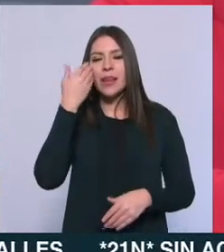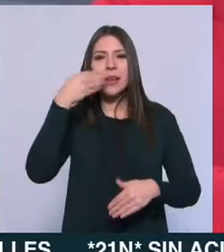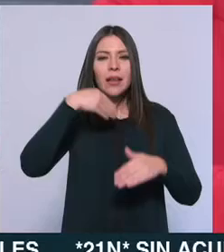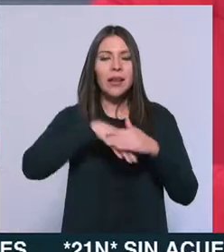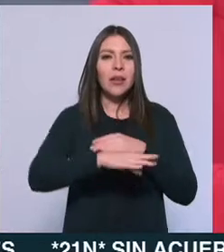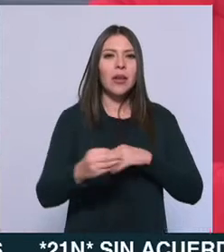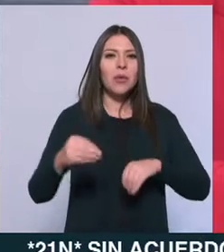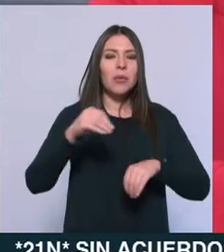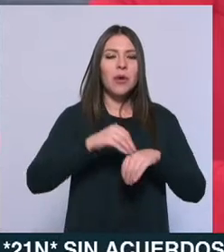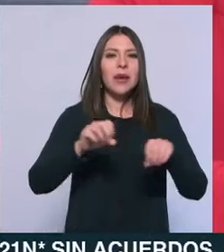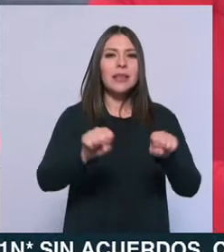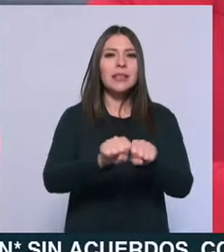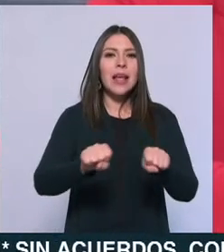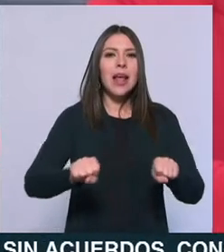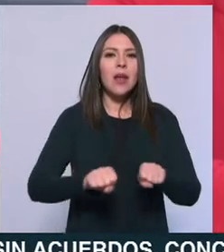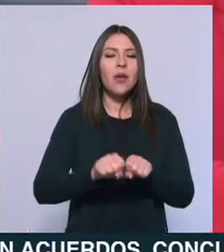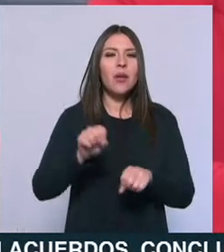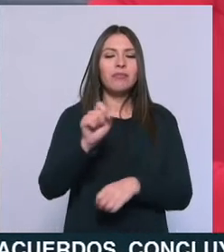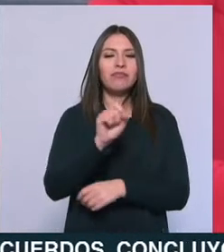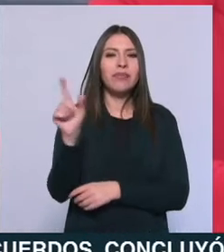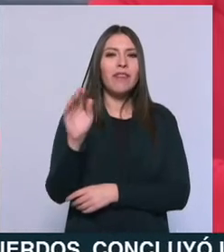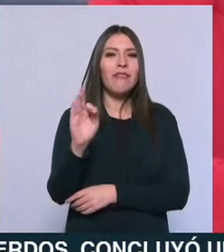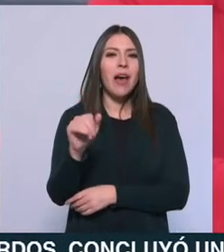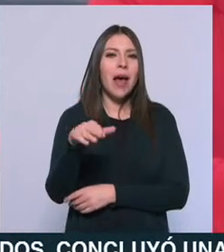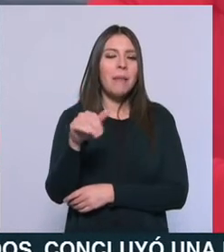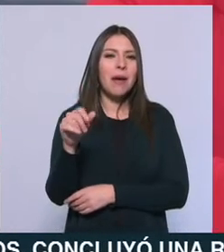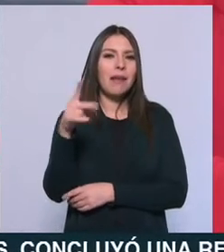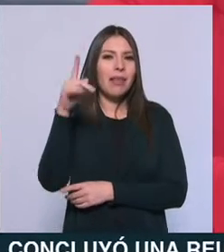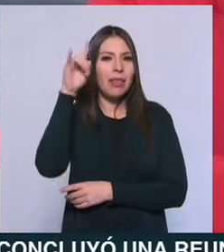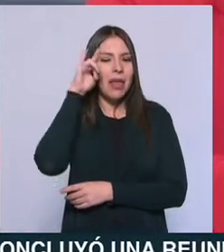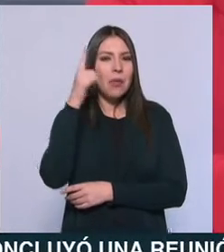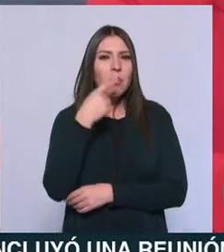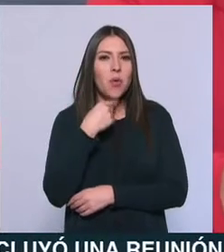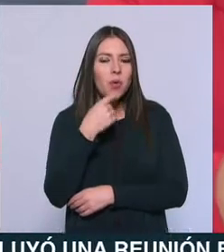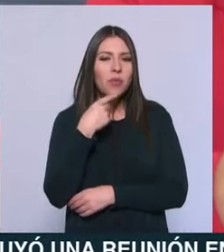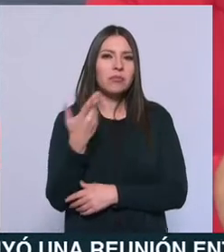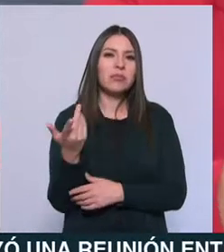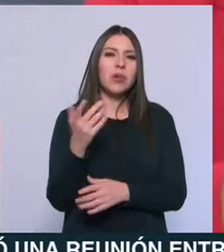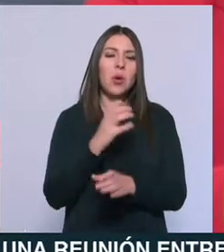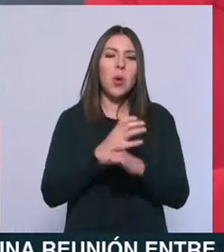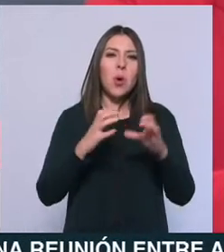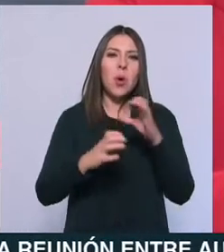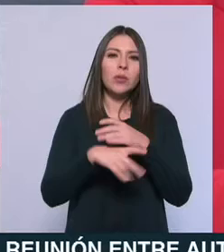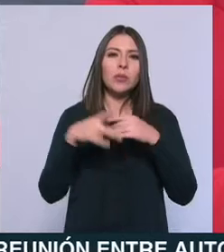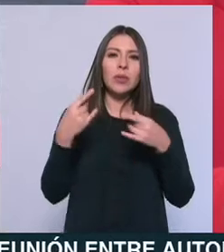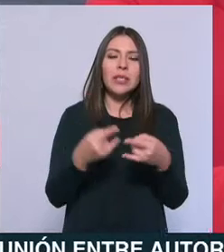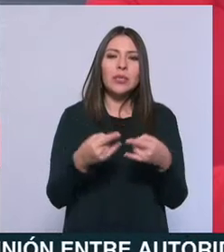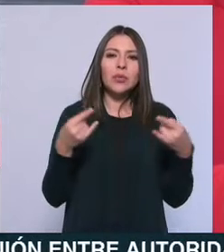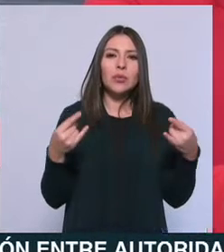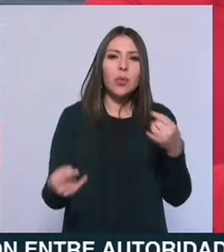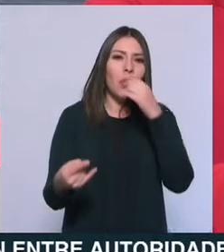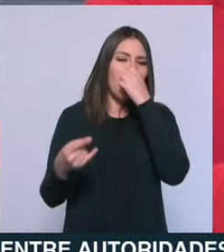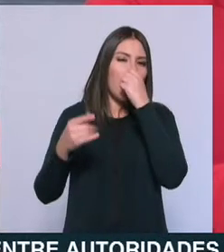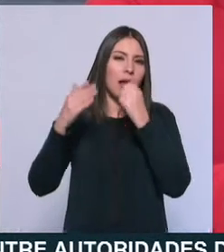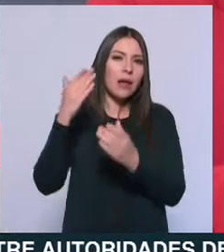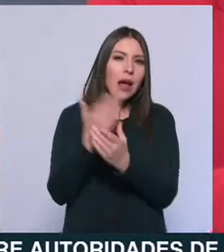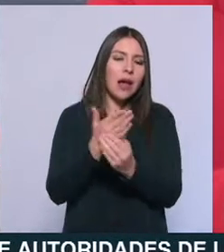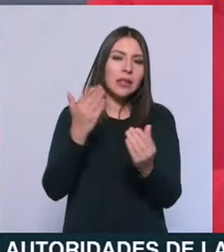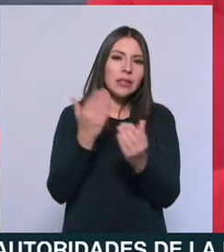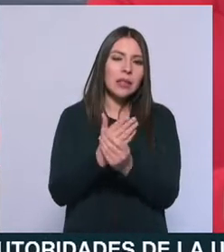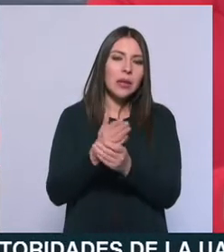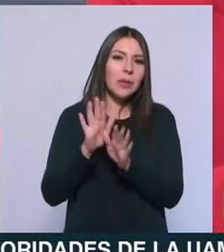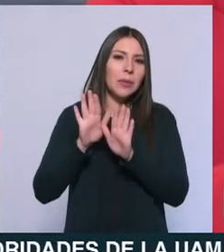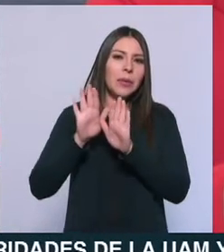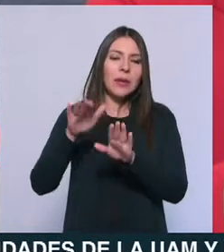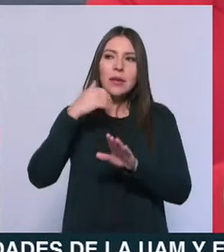la Fama de los Diablos Rojos, algunas cosas que de archivo histórico. Entonces constantemente van